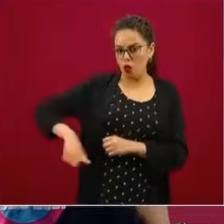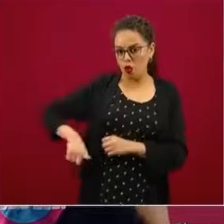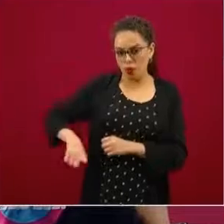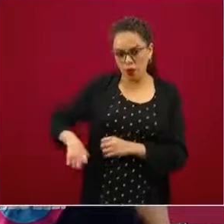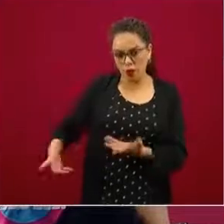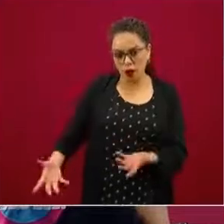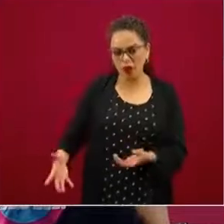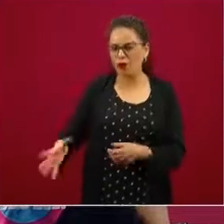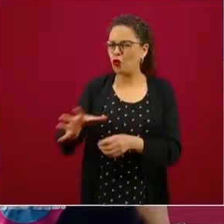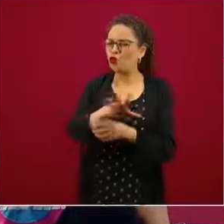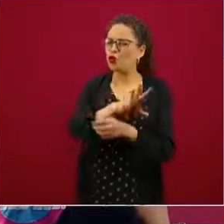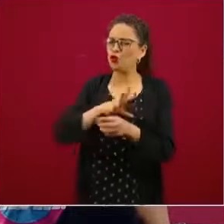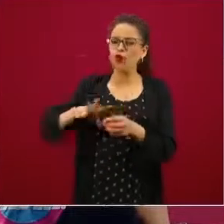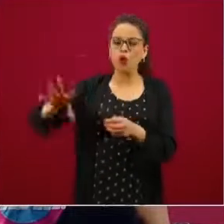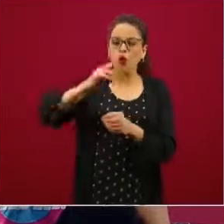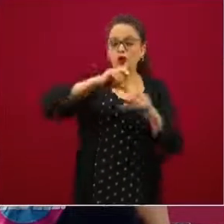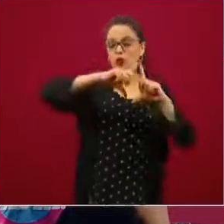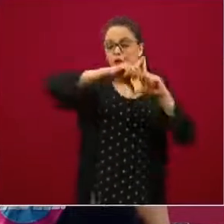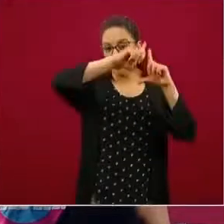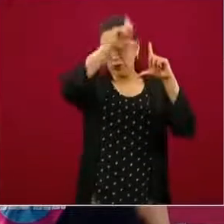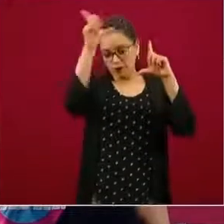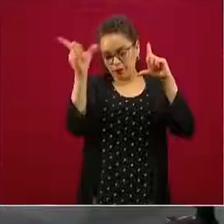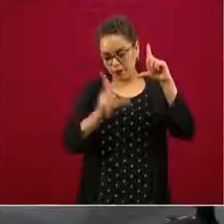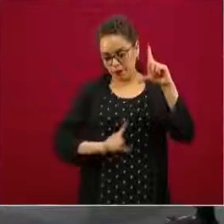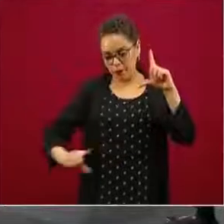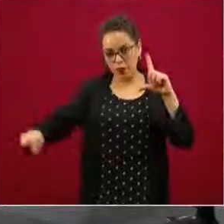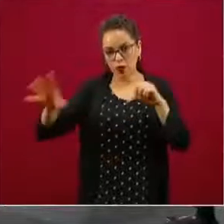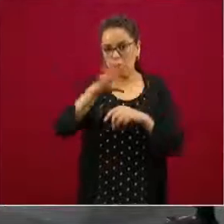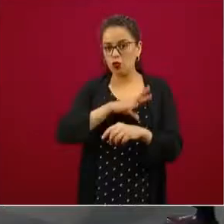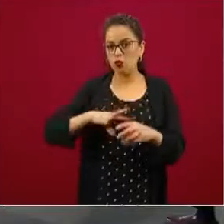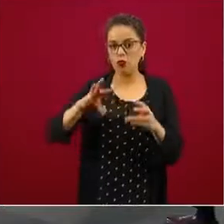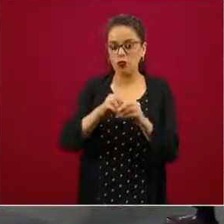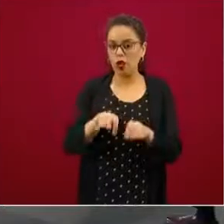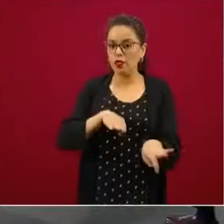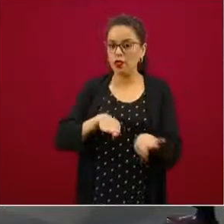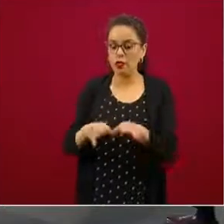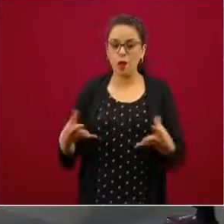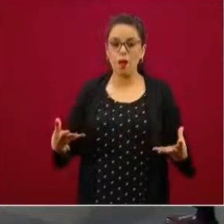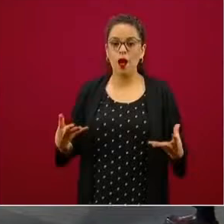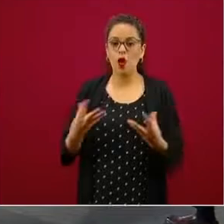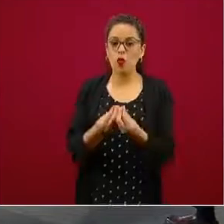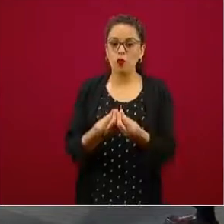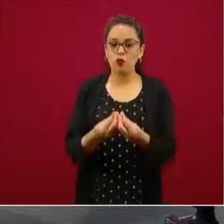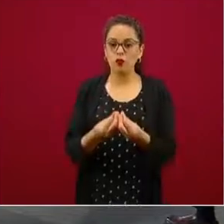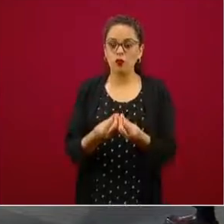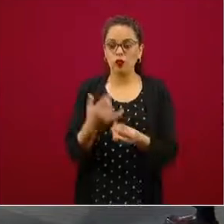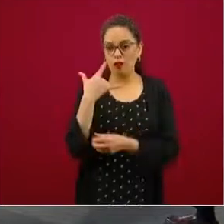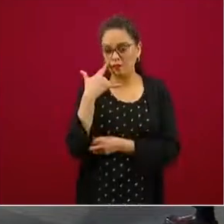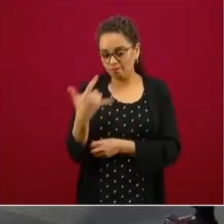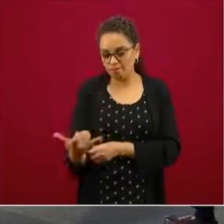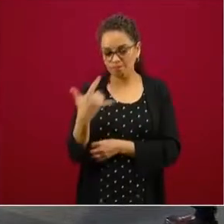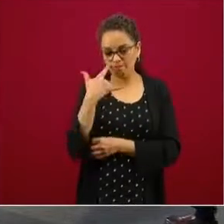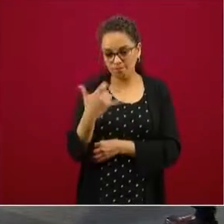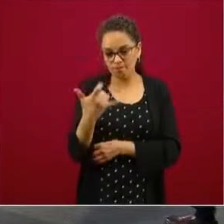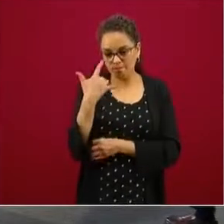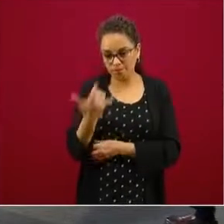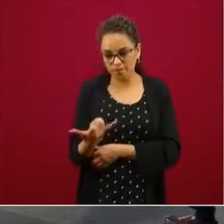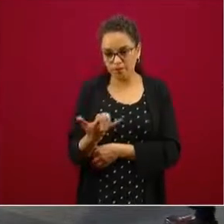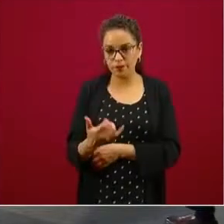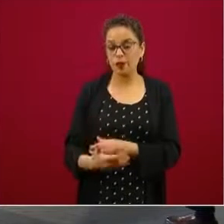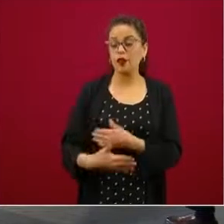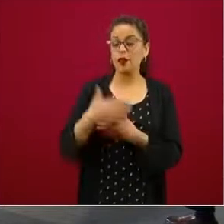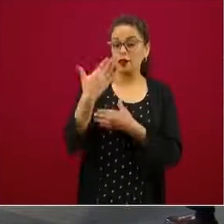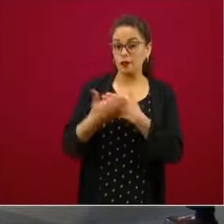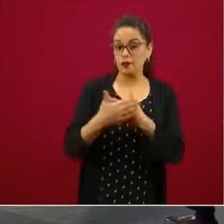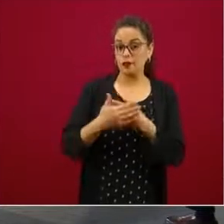sociedad, de todo el país, de toda la nación. En ese sentido, como lo saben, a partir del 1 de junio